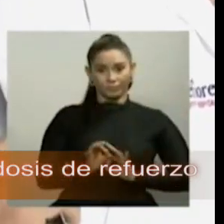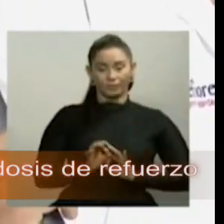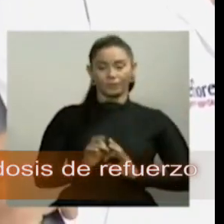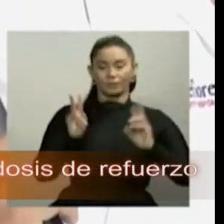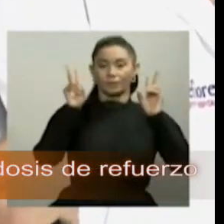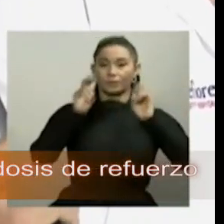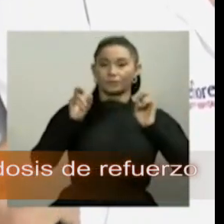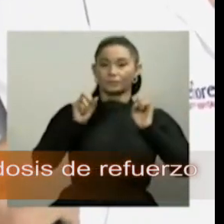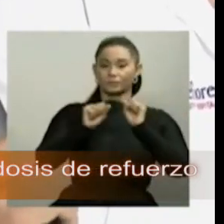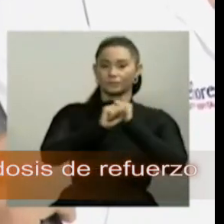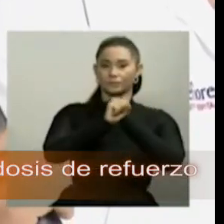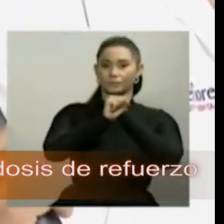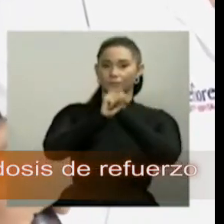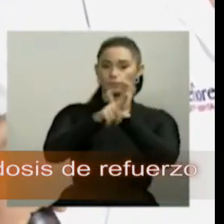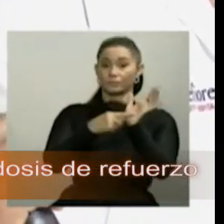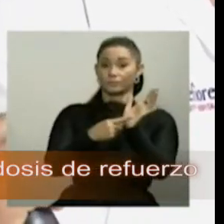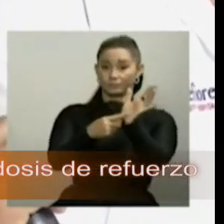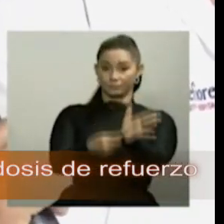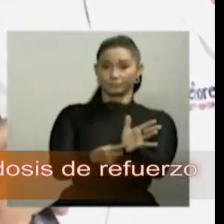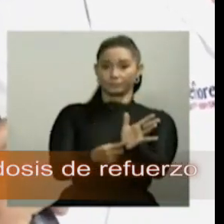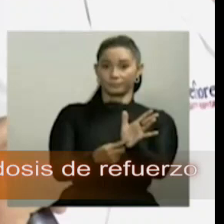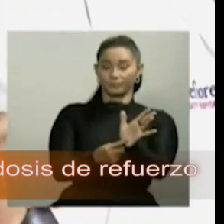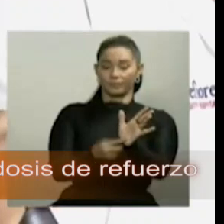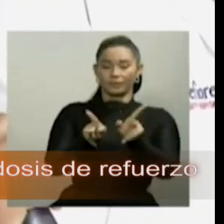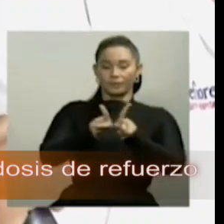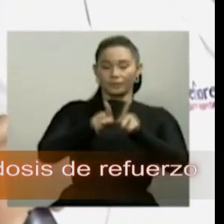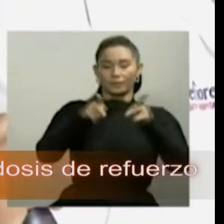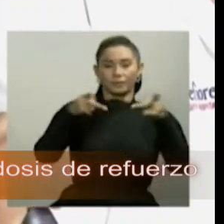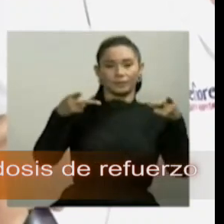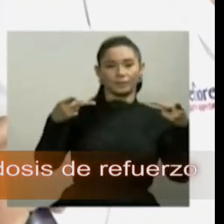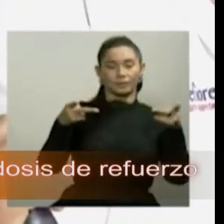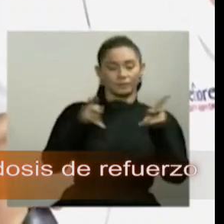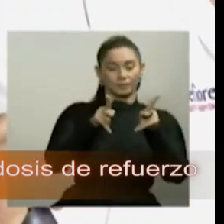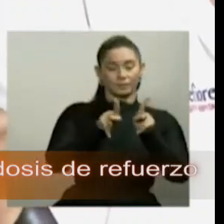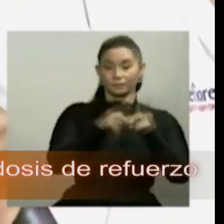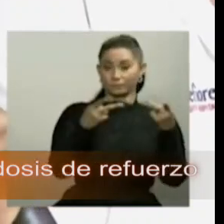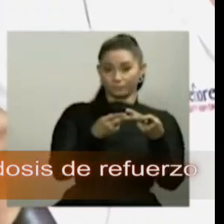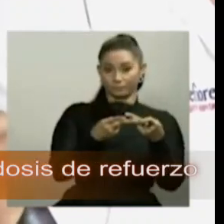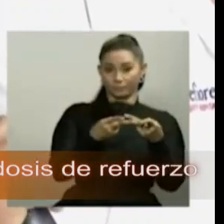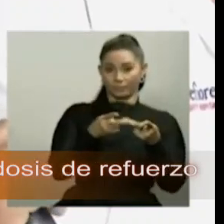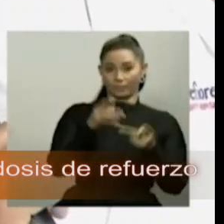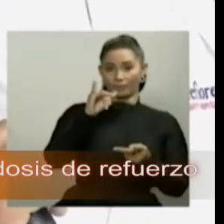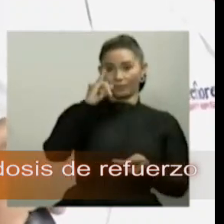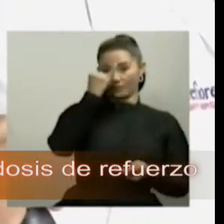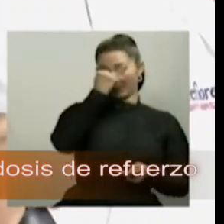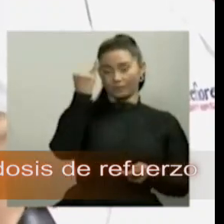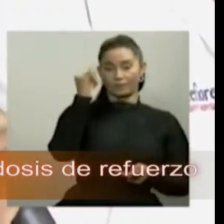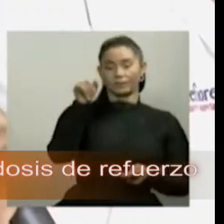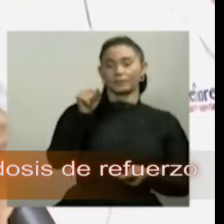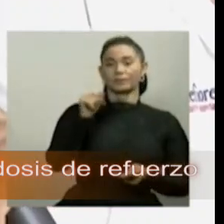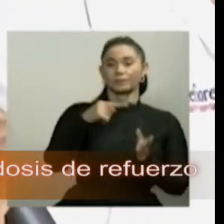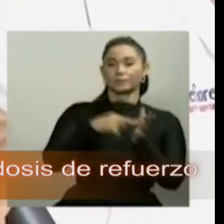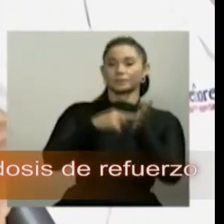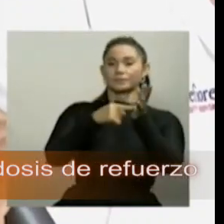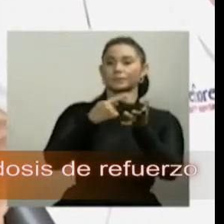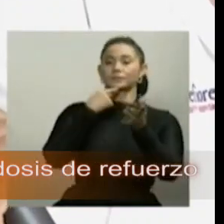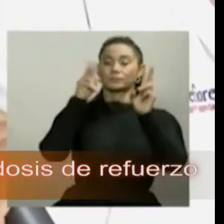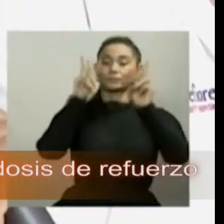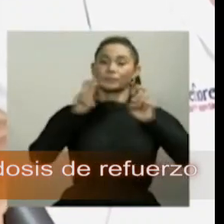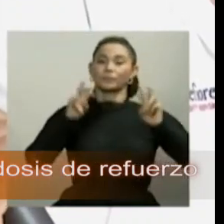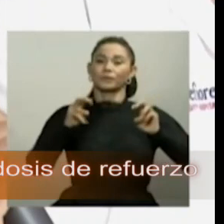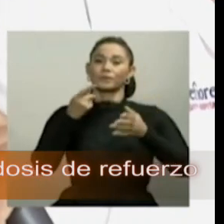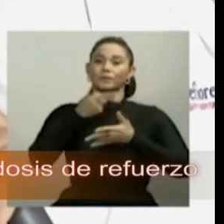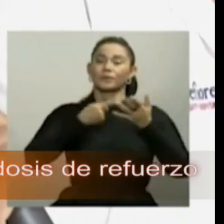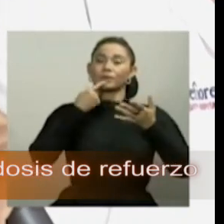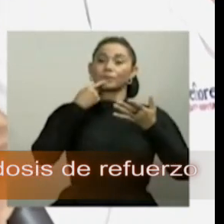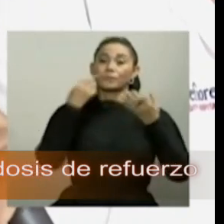ya publicados hace unos días en la revista más prestigiosa de Inglaterra, The Lancet. Se publicó un estudio de cómo